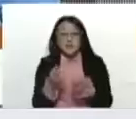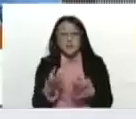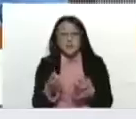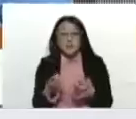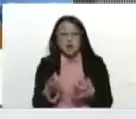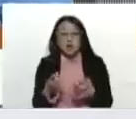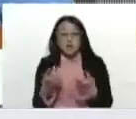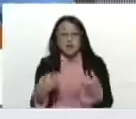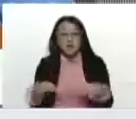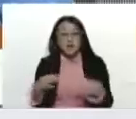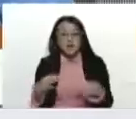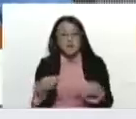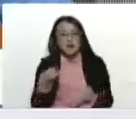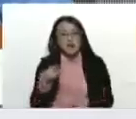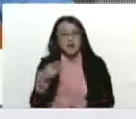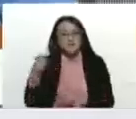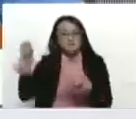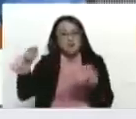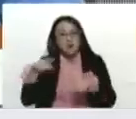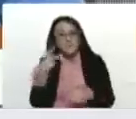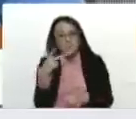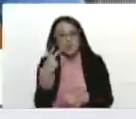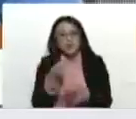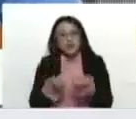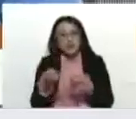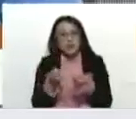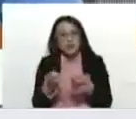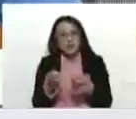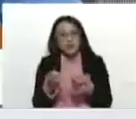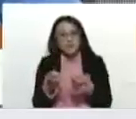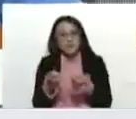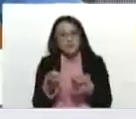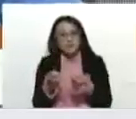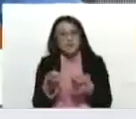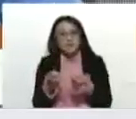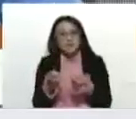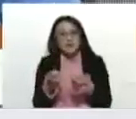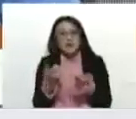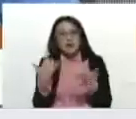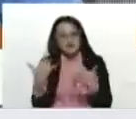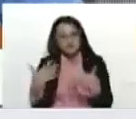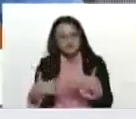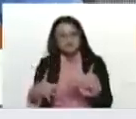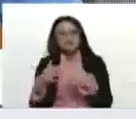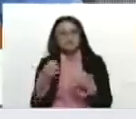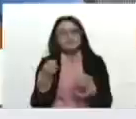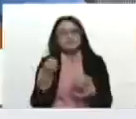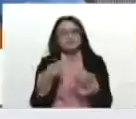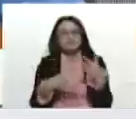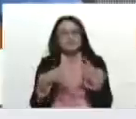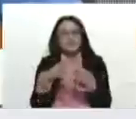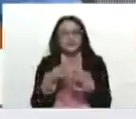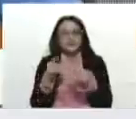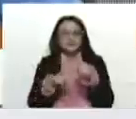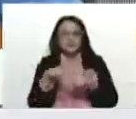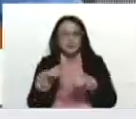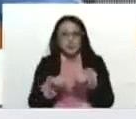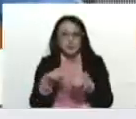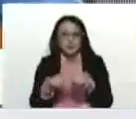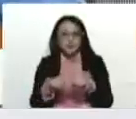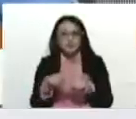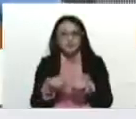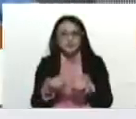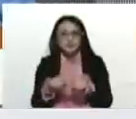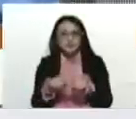común es importar la política económica del país que emite moneda que además tiene muchos otros efectos que no quiero cansarlo el señoriaje